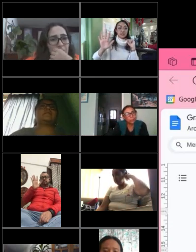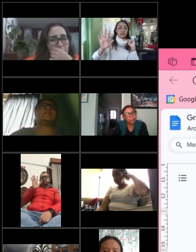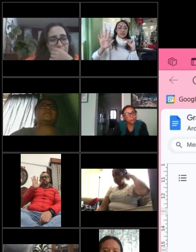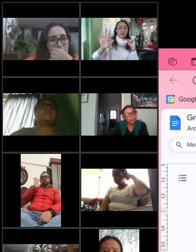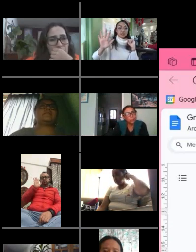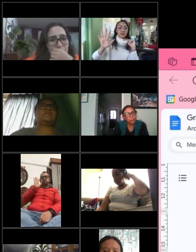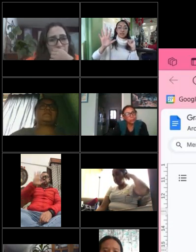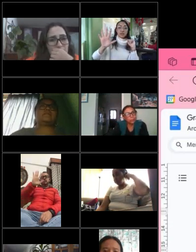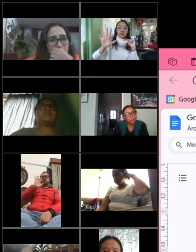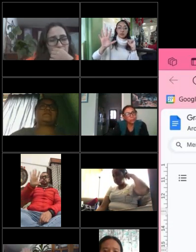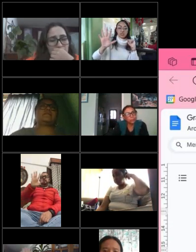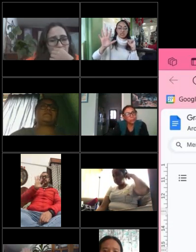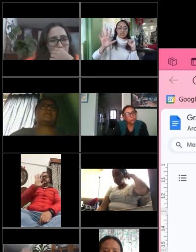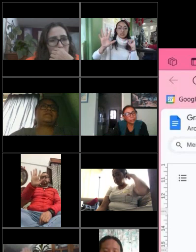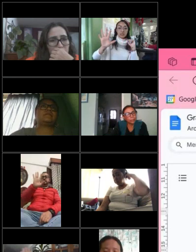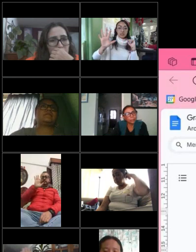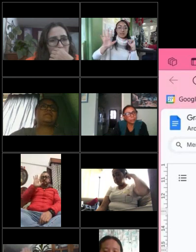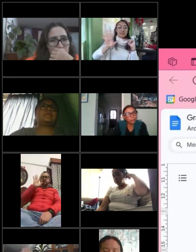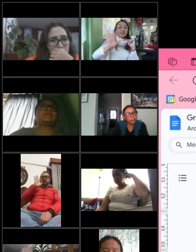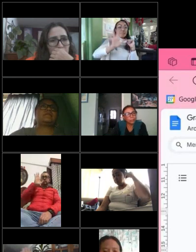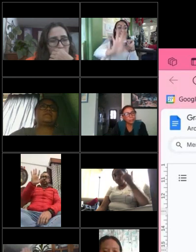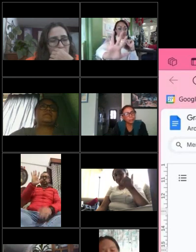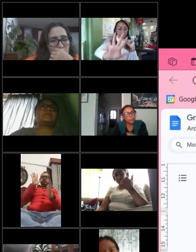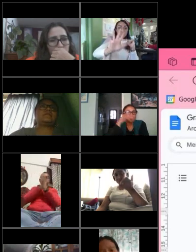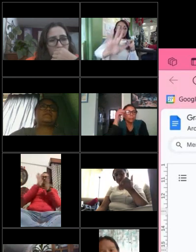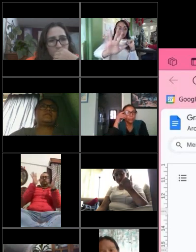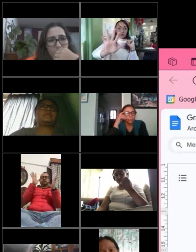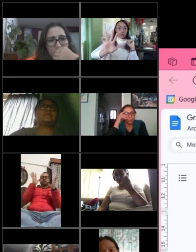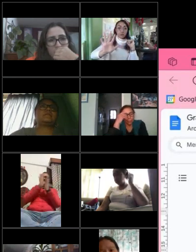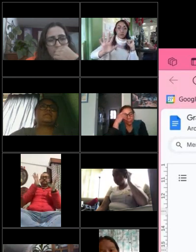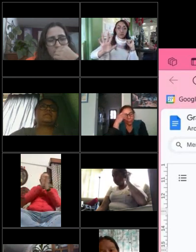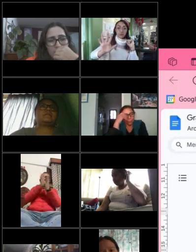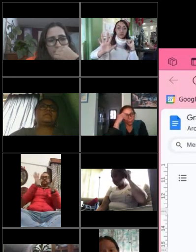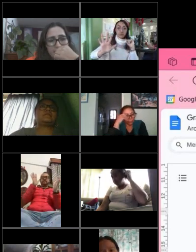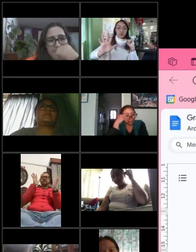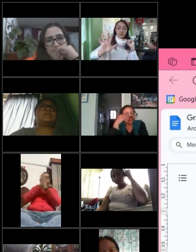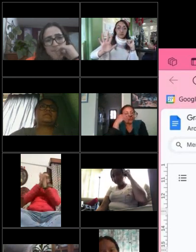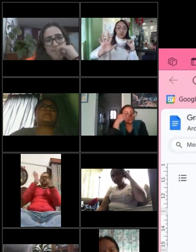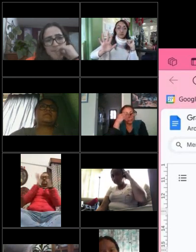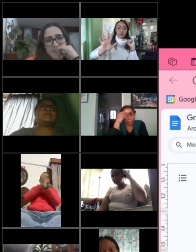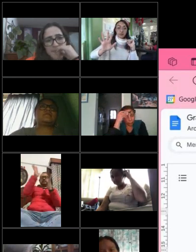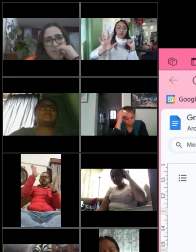Sí. ¿Qué otra cosa Detente. puedo hacer? Detenerse, Chócala. alto.